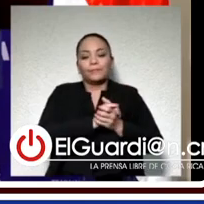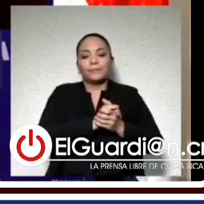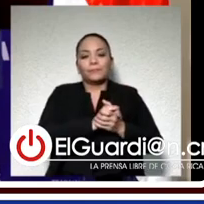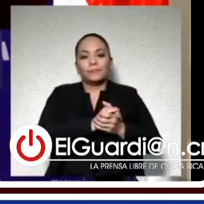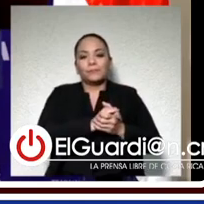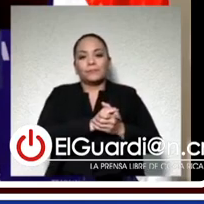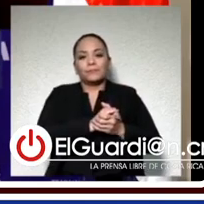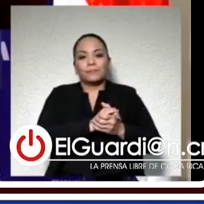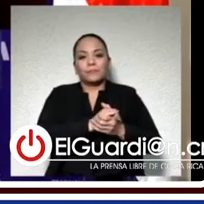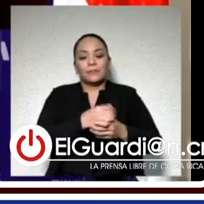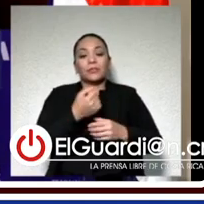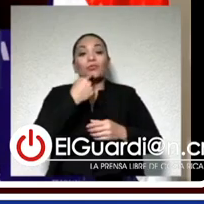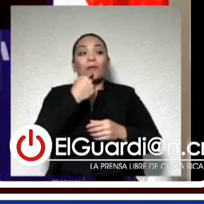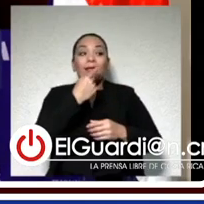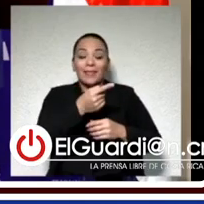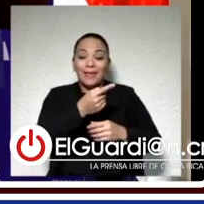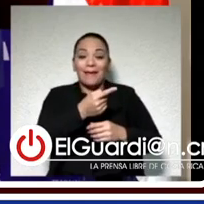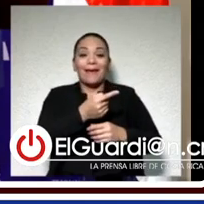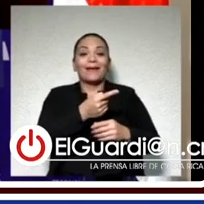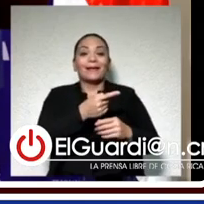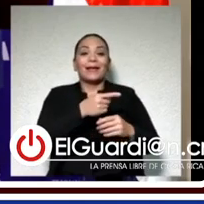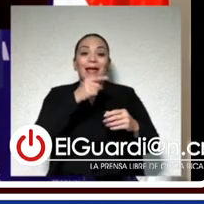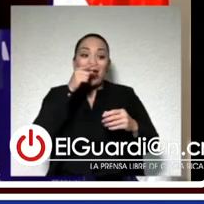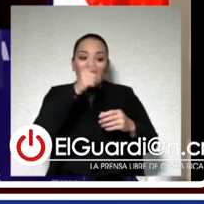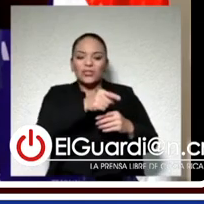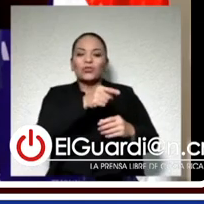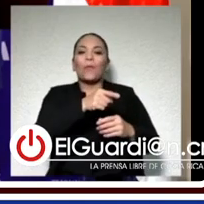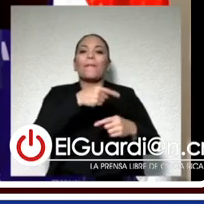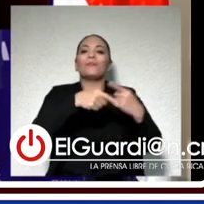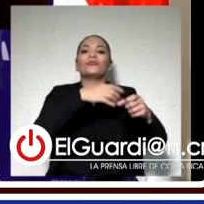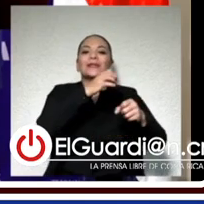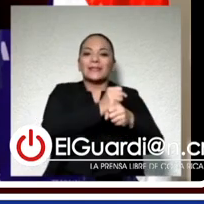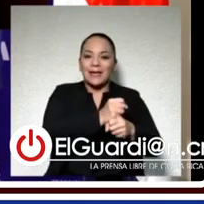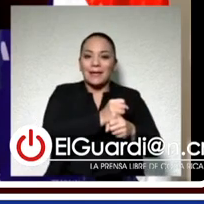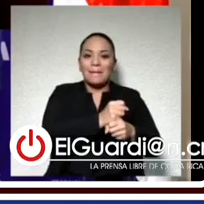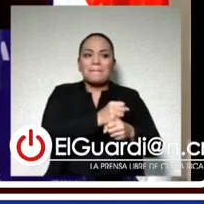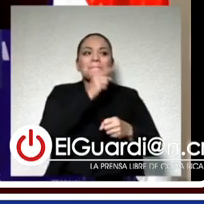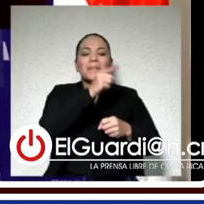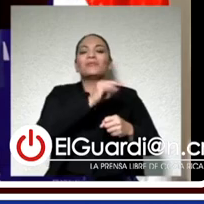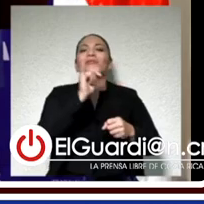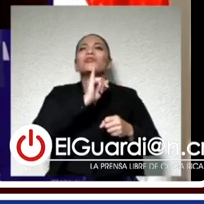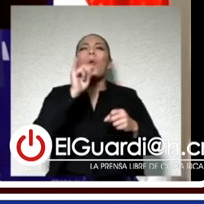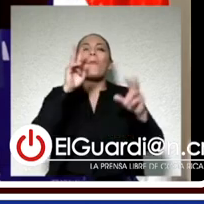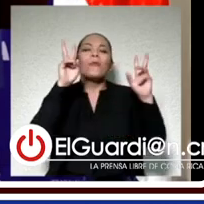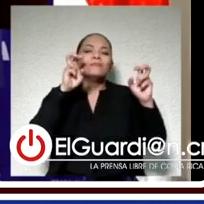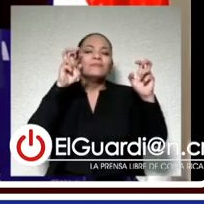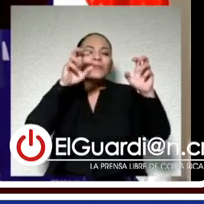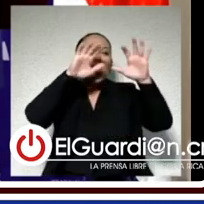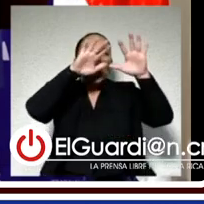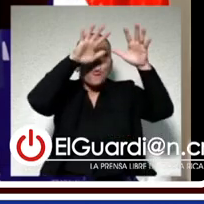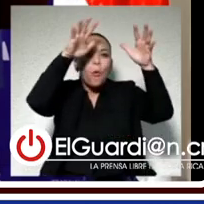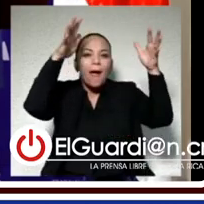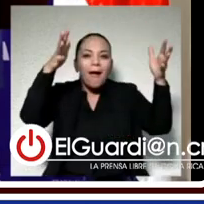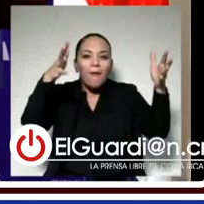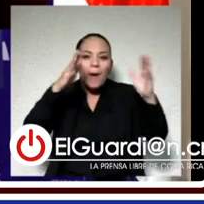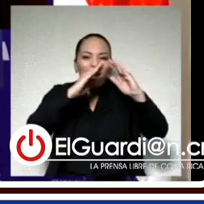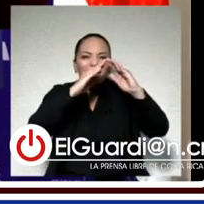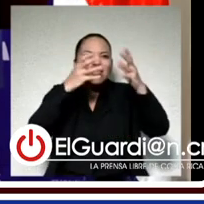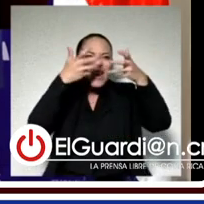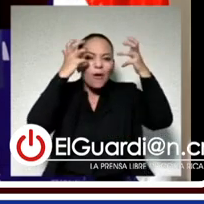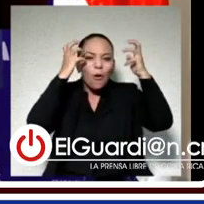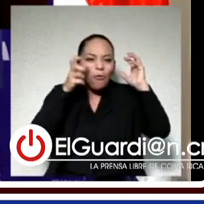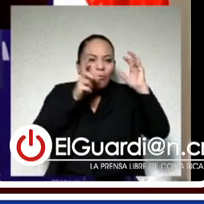es metérsele a la cueva del león de frente. Ya dije,